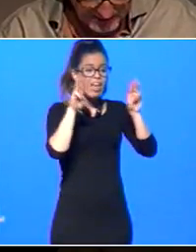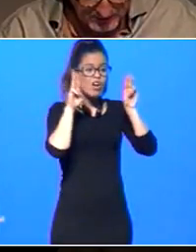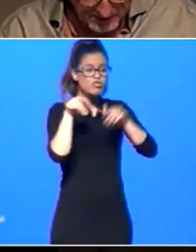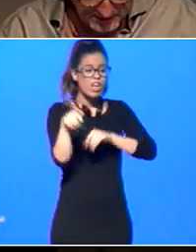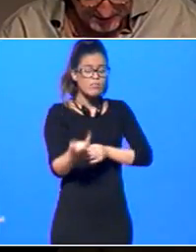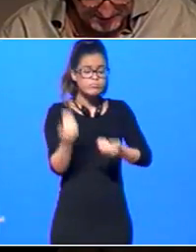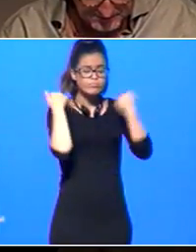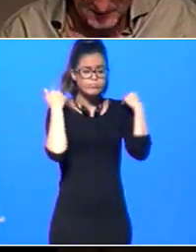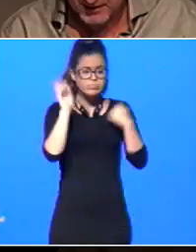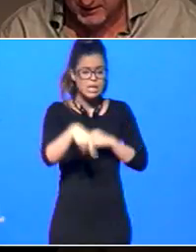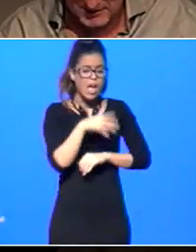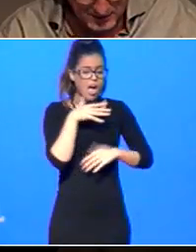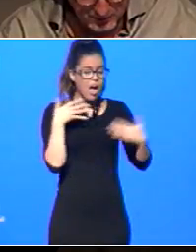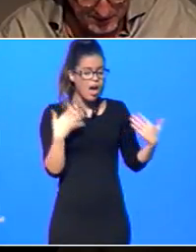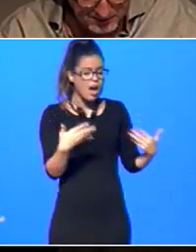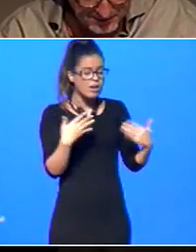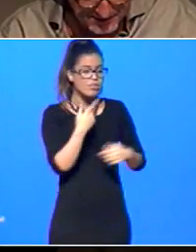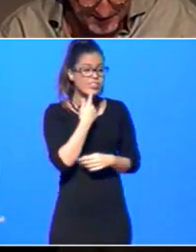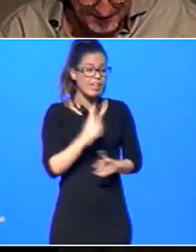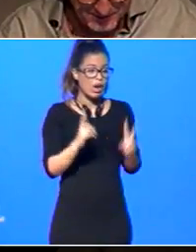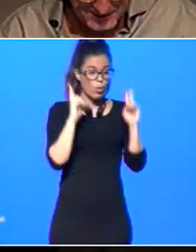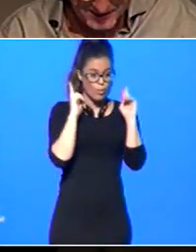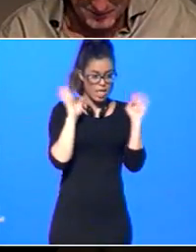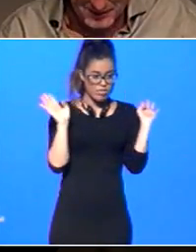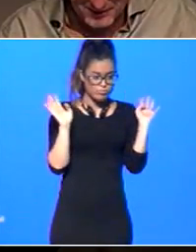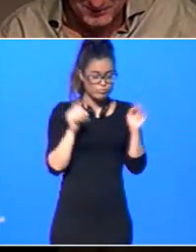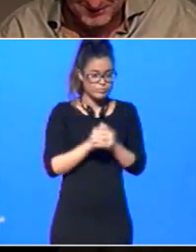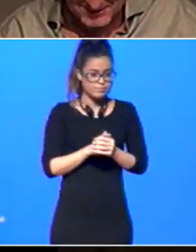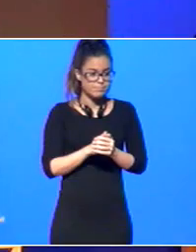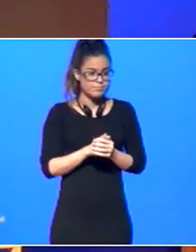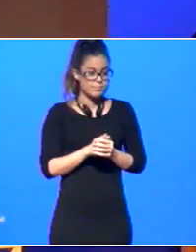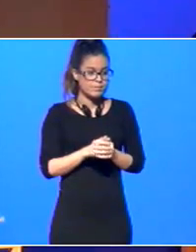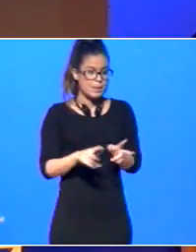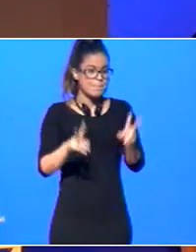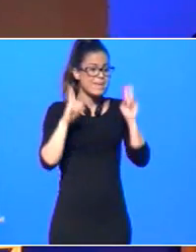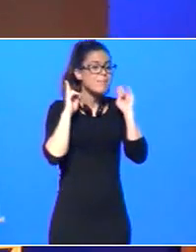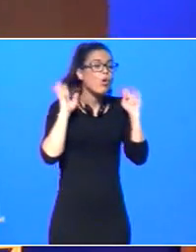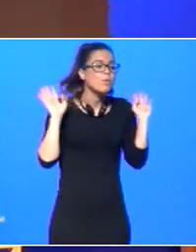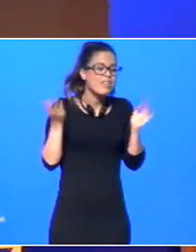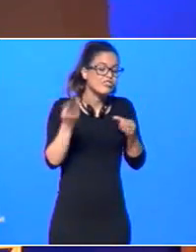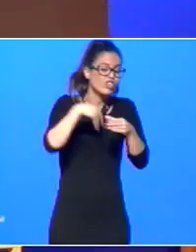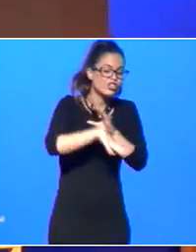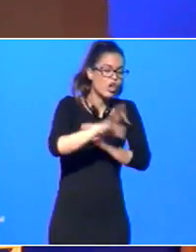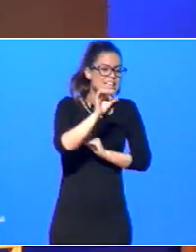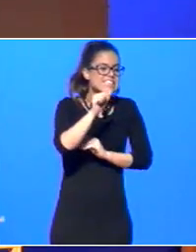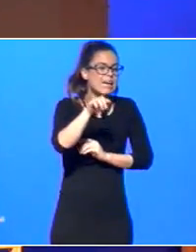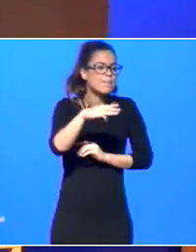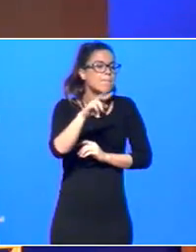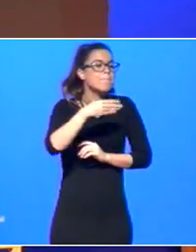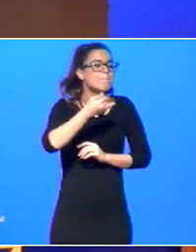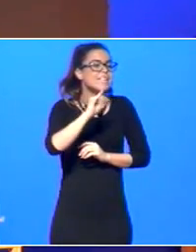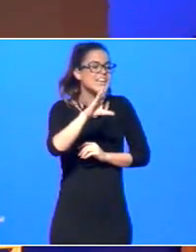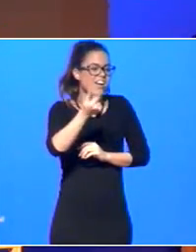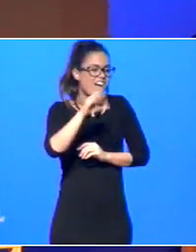En la actualidad, dice él que está jubilado y pertenece a la Fundación Servicas Aprendizaje y Servicio Solidario de